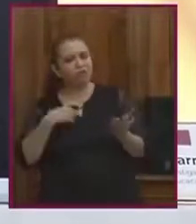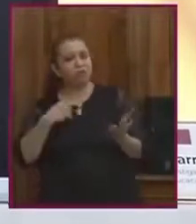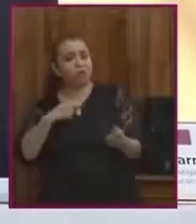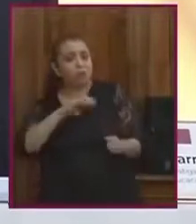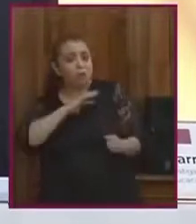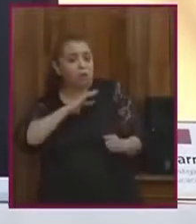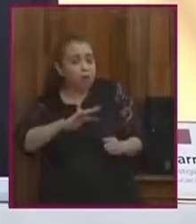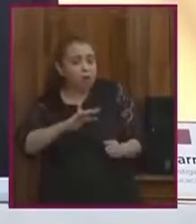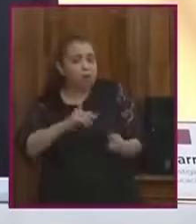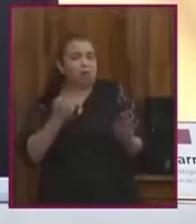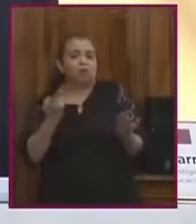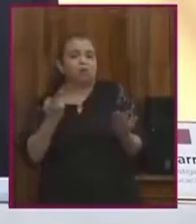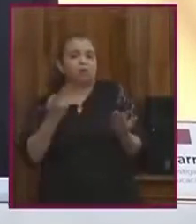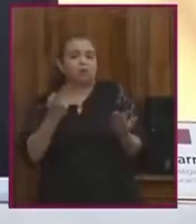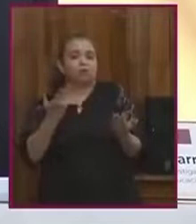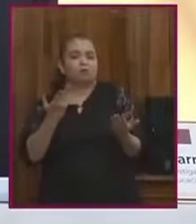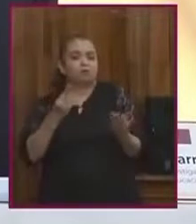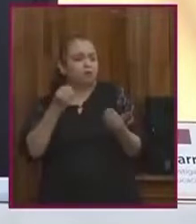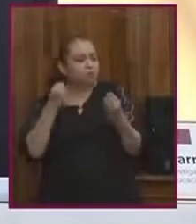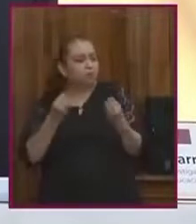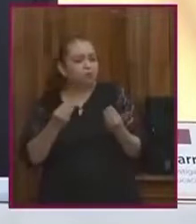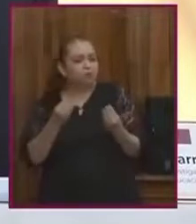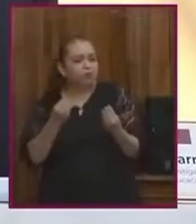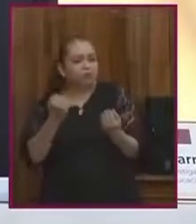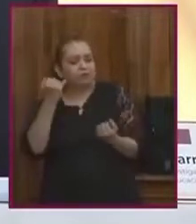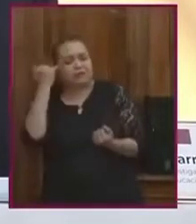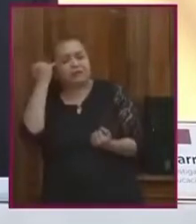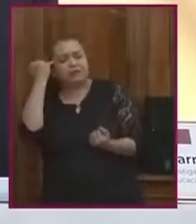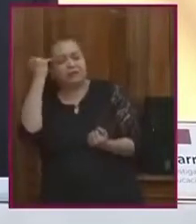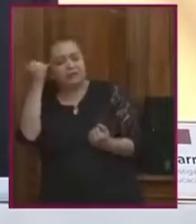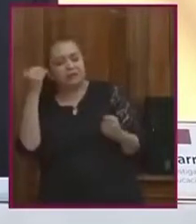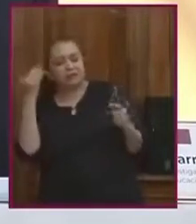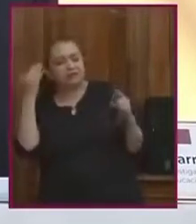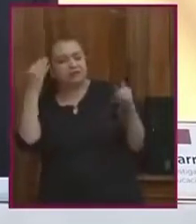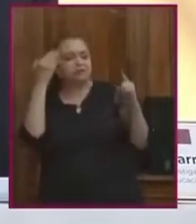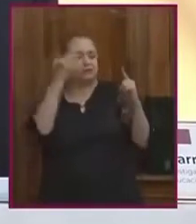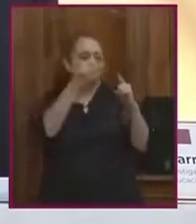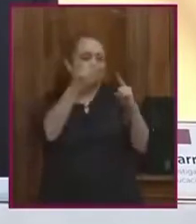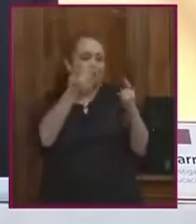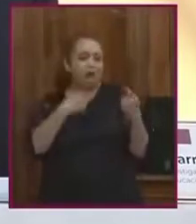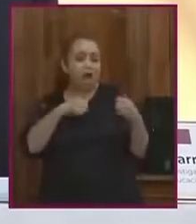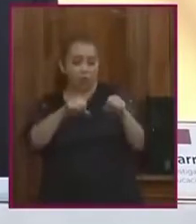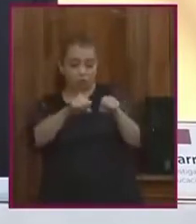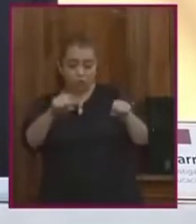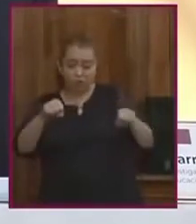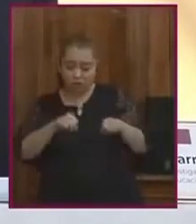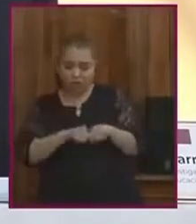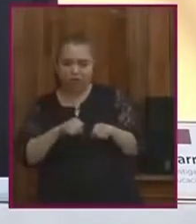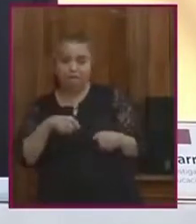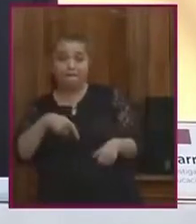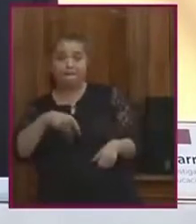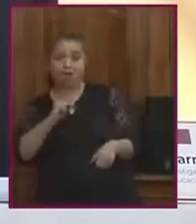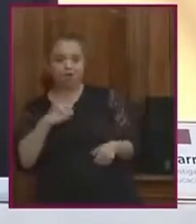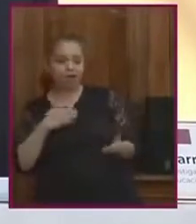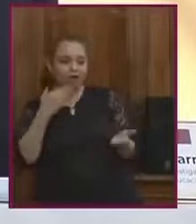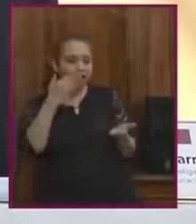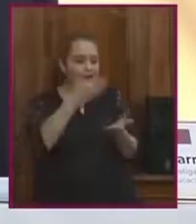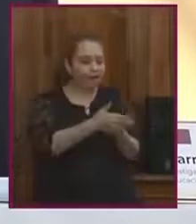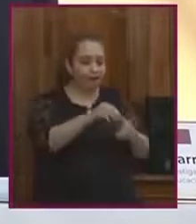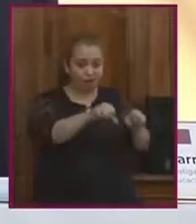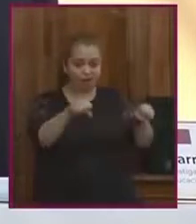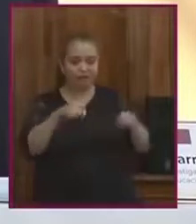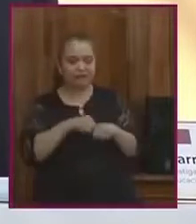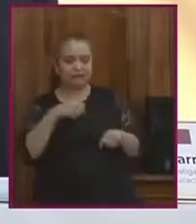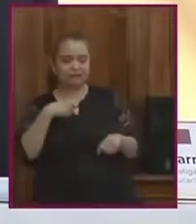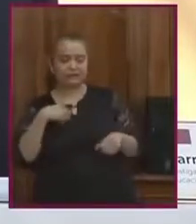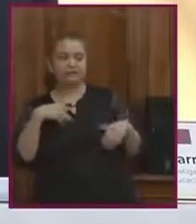uno como maestro tener muchas ilusiones de llegar a un aula, pero cuando llega uno a un aula se da uno cuenta de la realidad. Y por